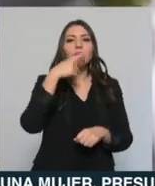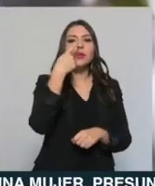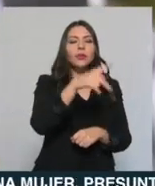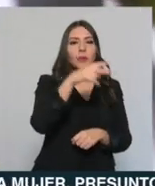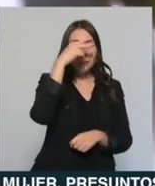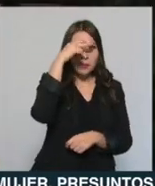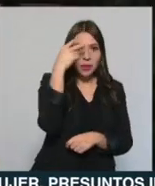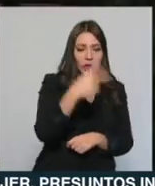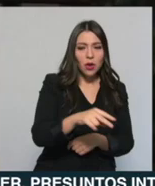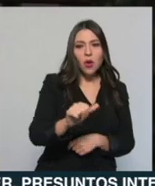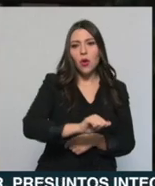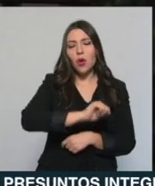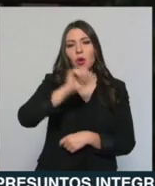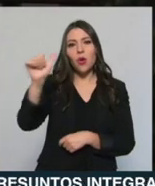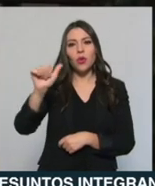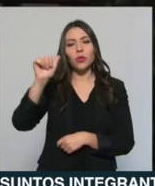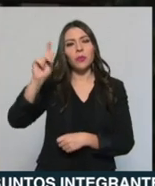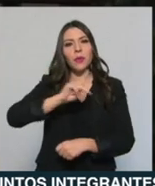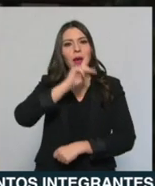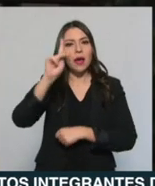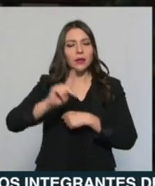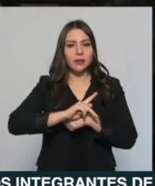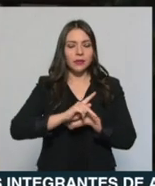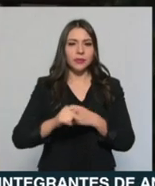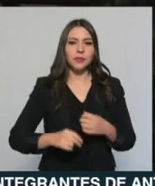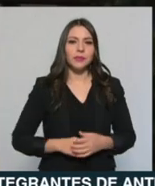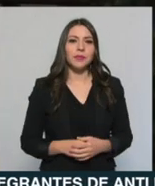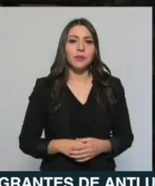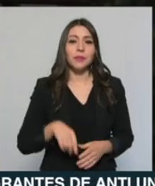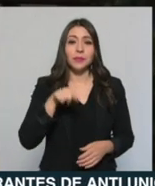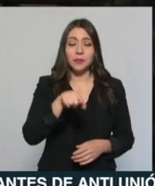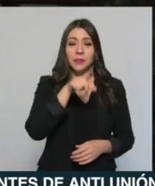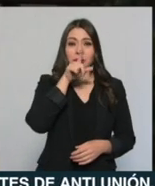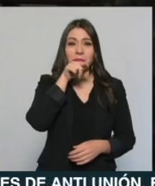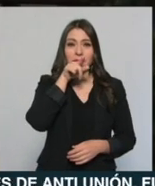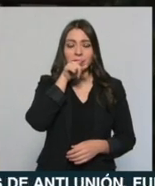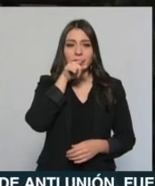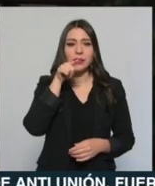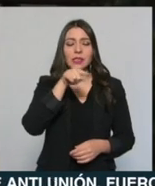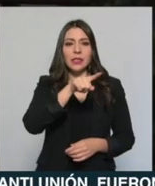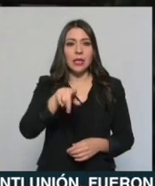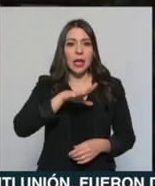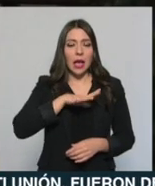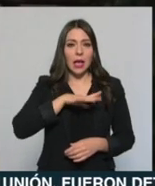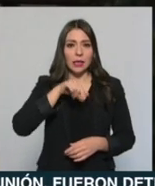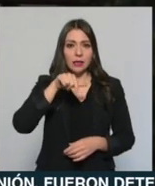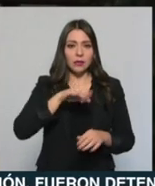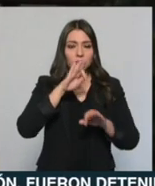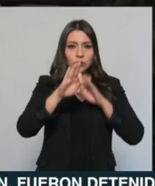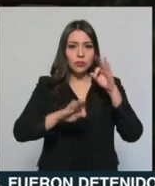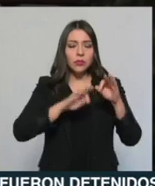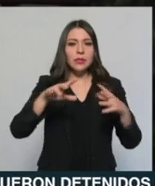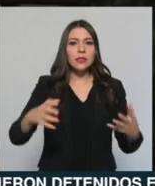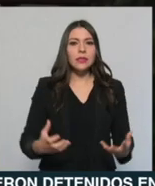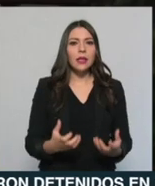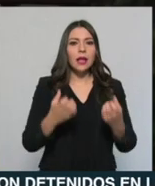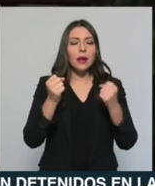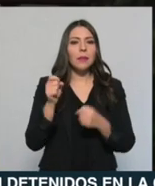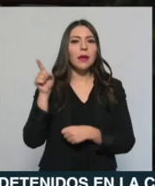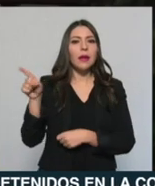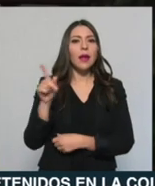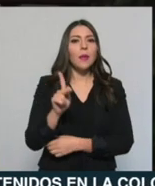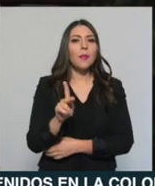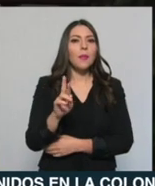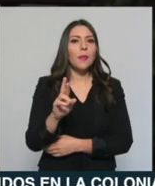extranjera. Las aves que nosotros resguardamos aquí son aves que han sido rescatadas por parte de Profepa y algunas